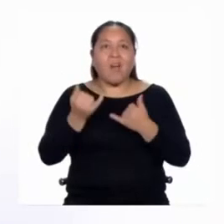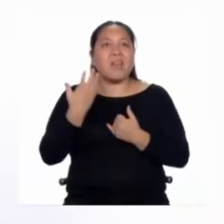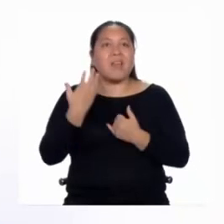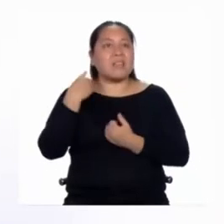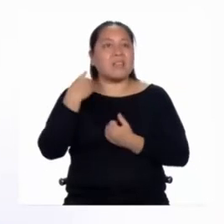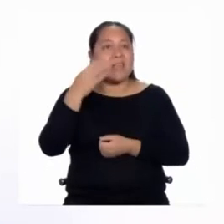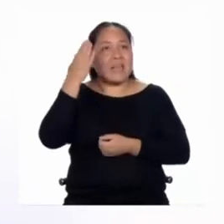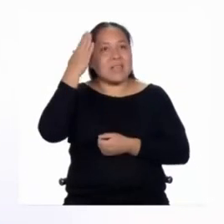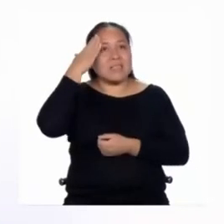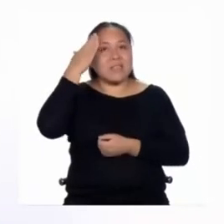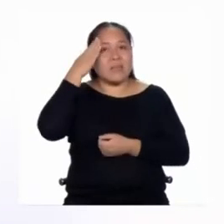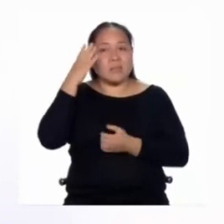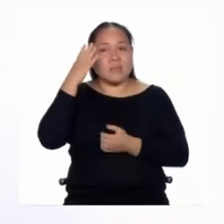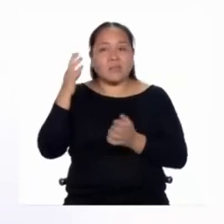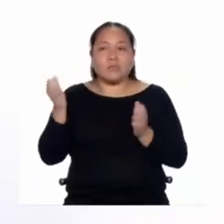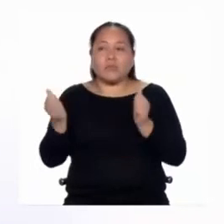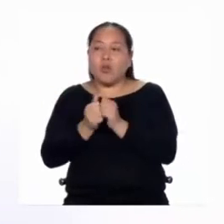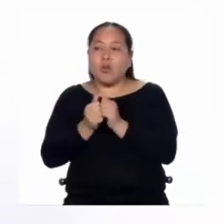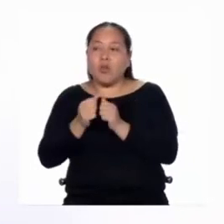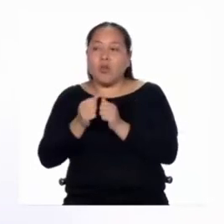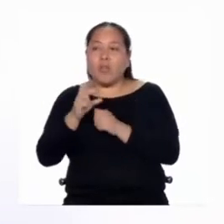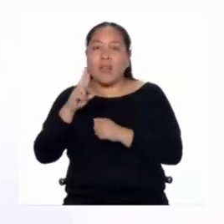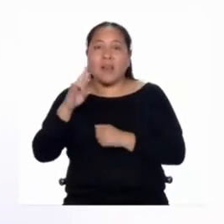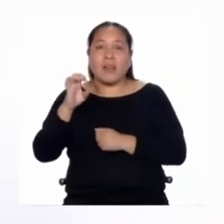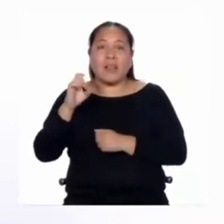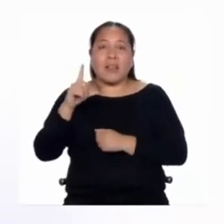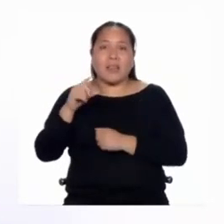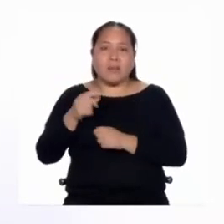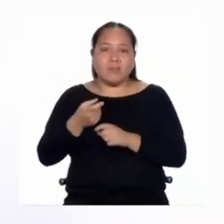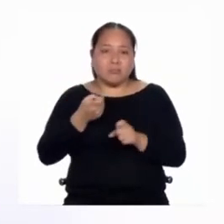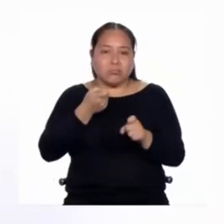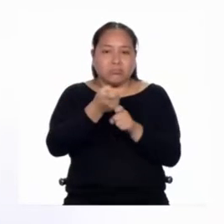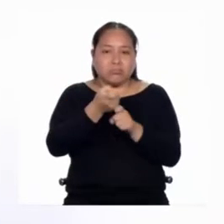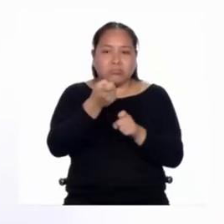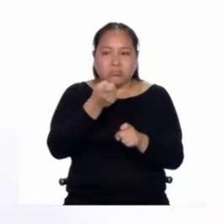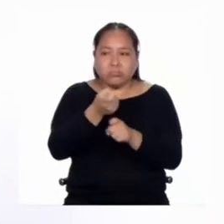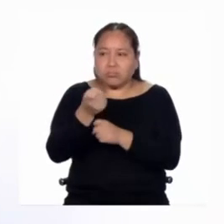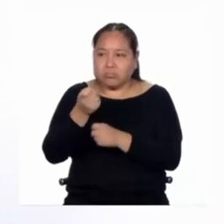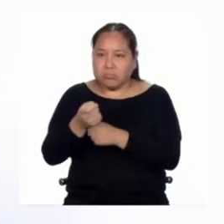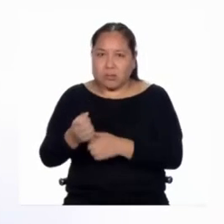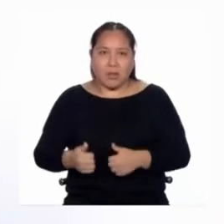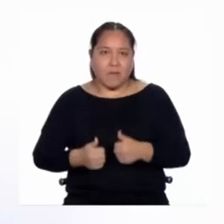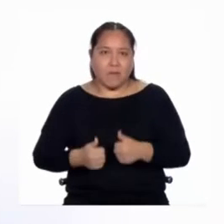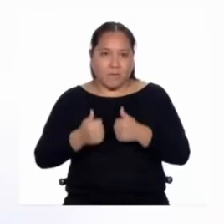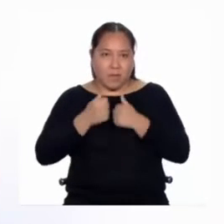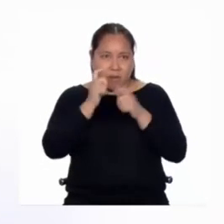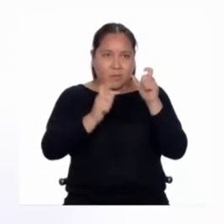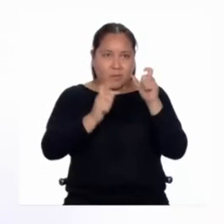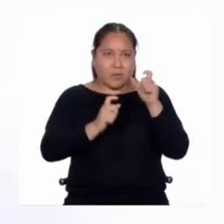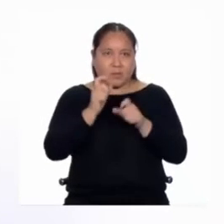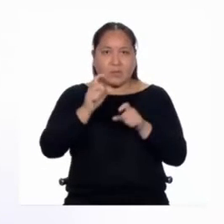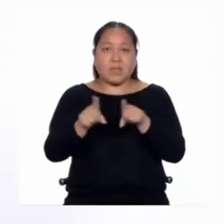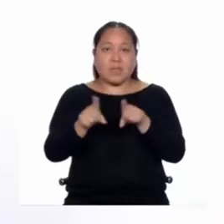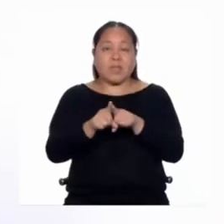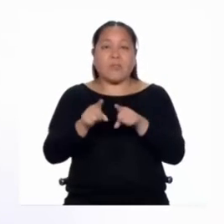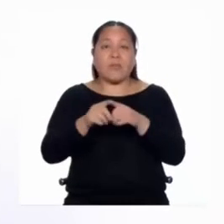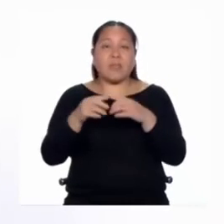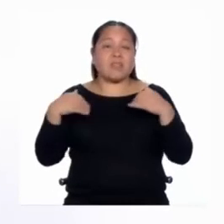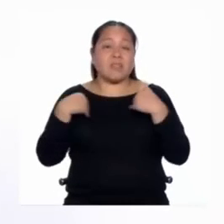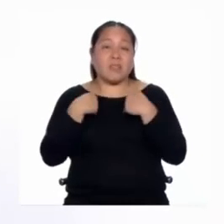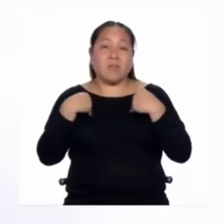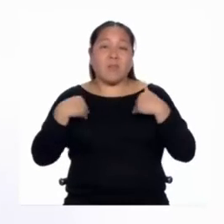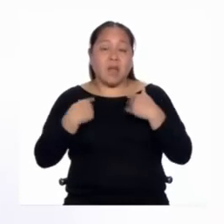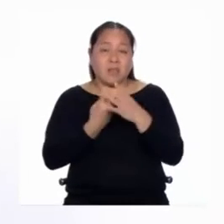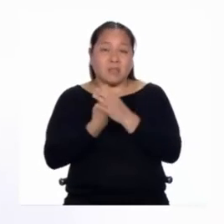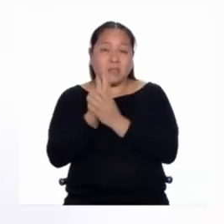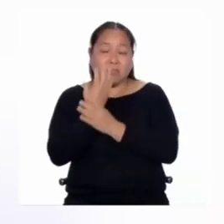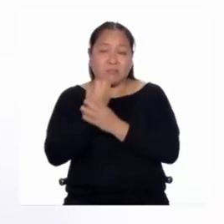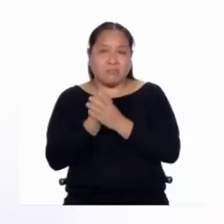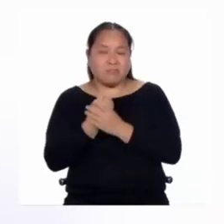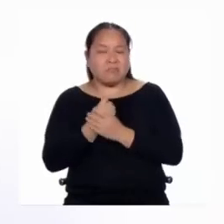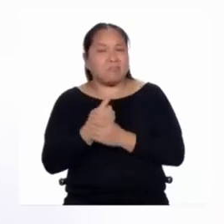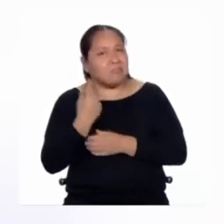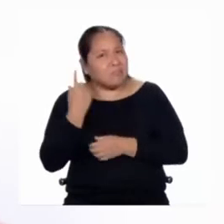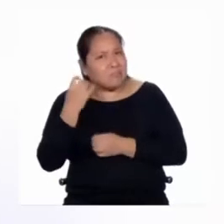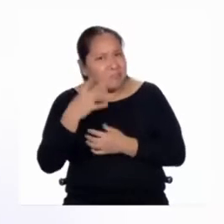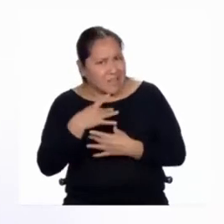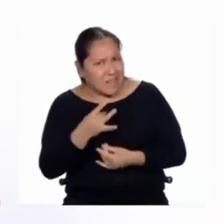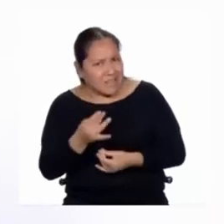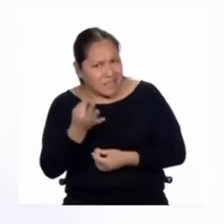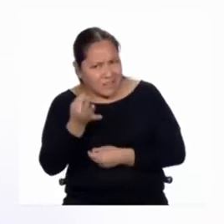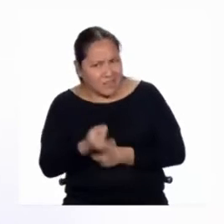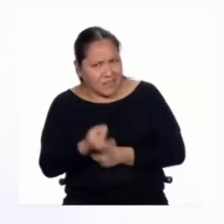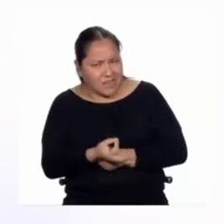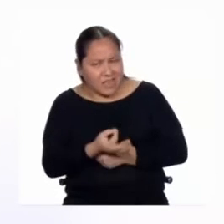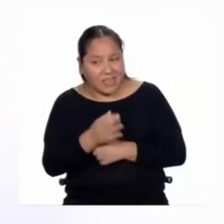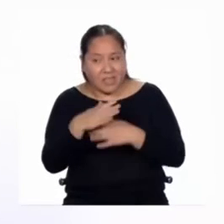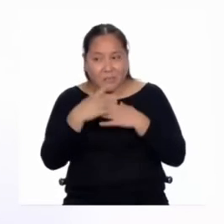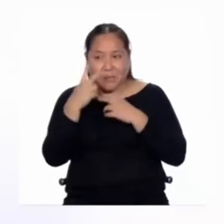que junto al relieve tienen un impacto sobre la vida de los seres humanos, así como de la flora y de la fauna. ¡Qué loco!, ¿no? Bueno,